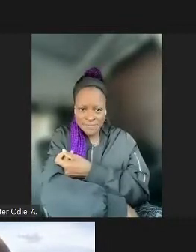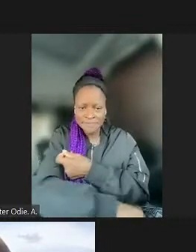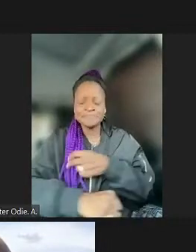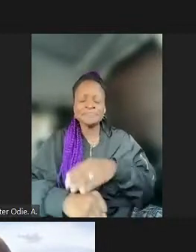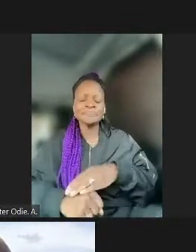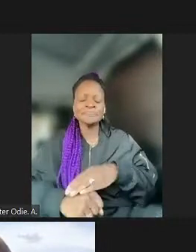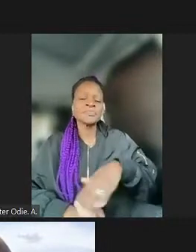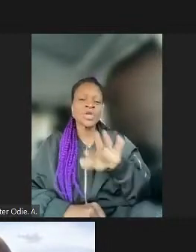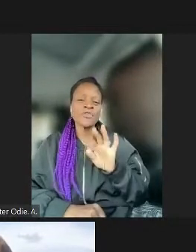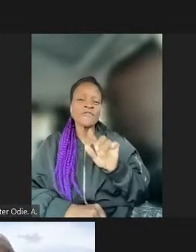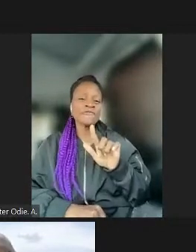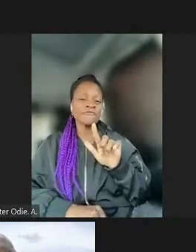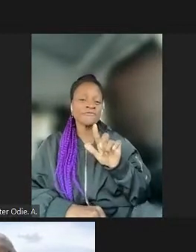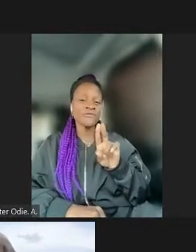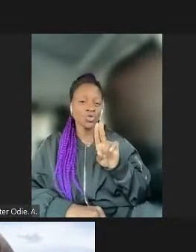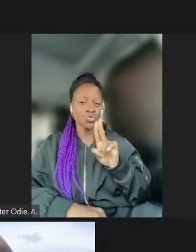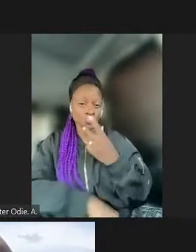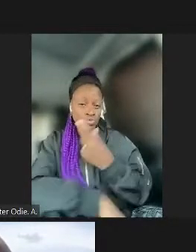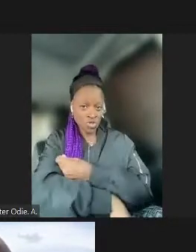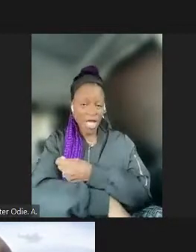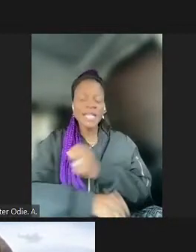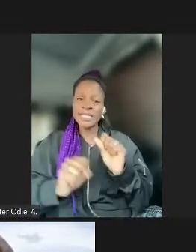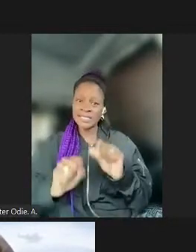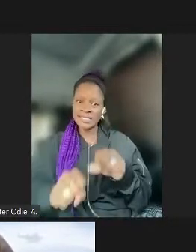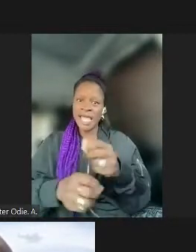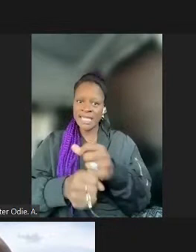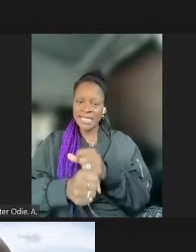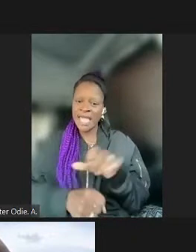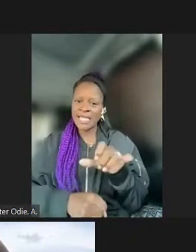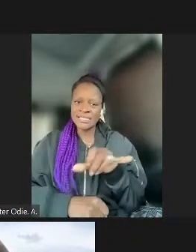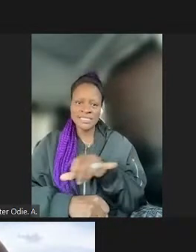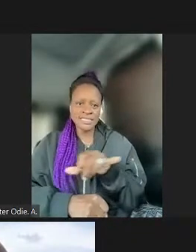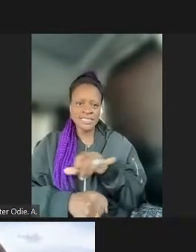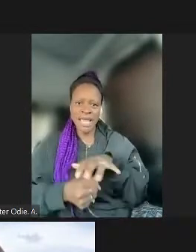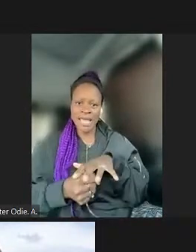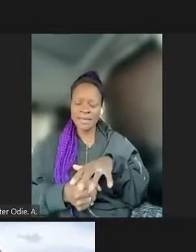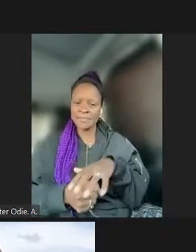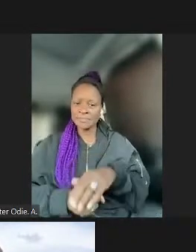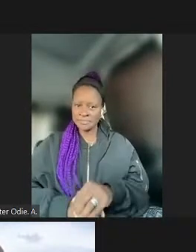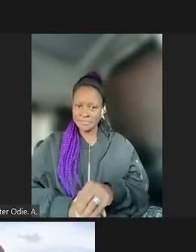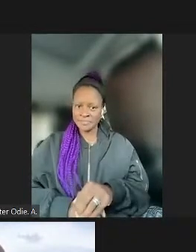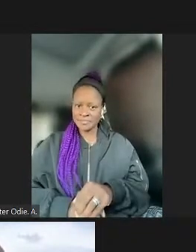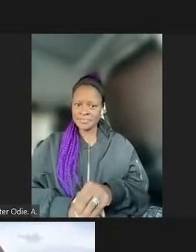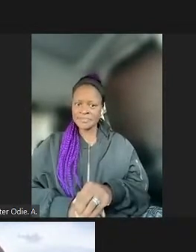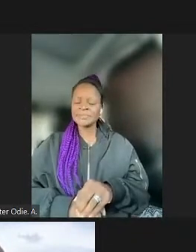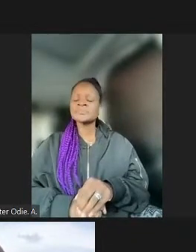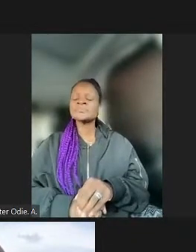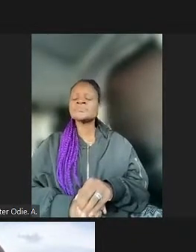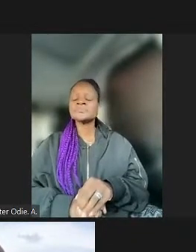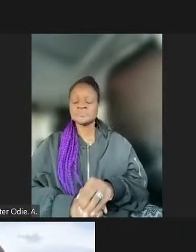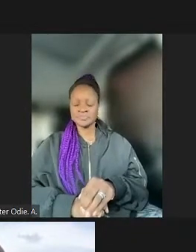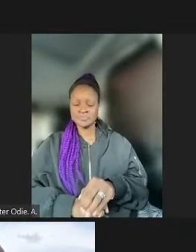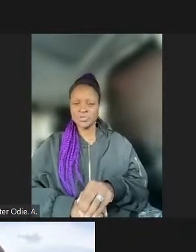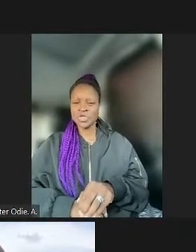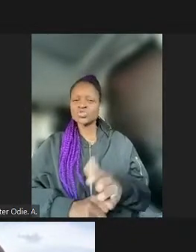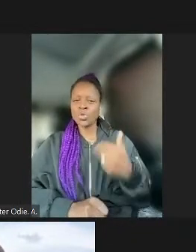pueden tomarse la vacuna al mismo tiempo. También la vacuna de la gripe va a estar dispuesta en estas clínicas.